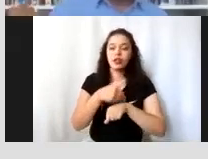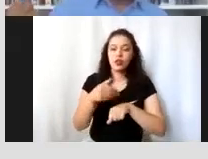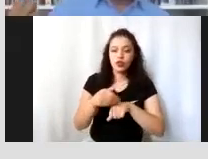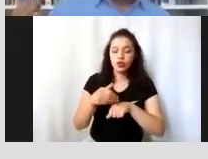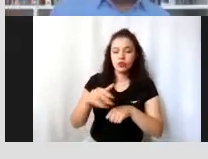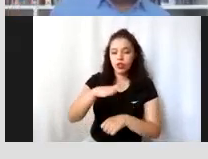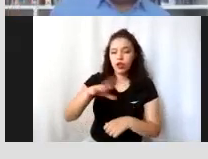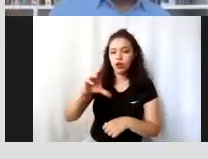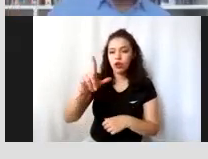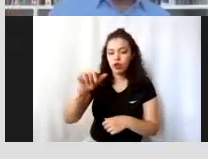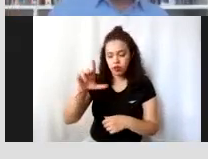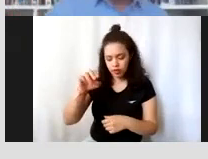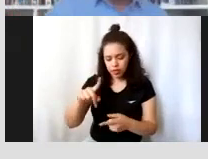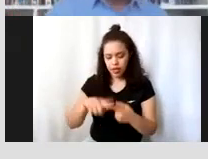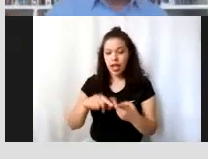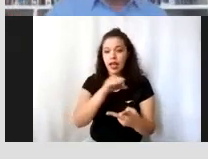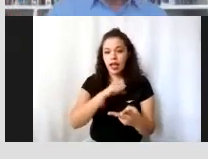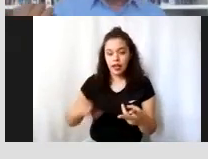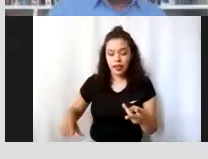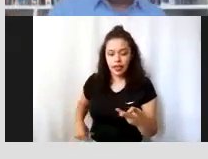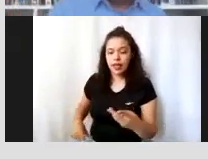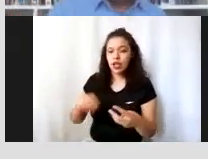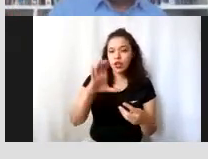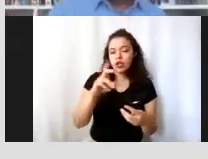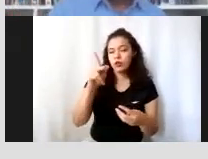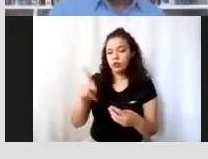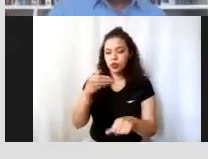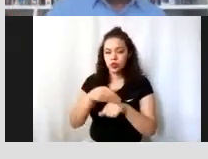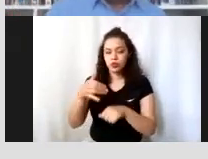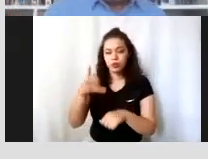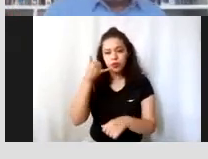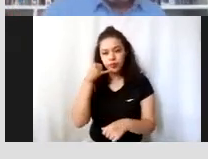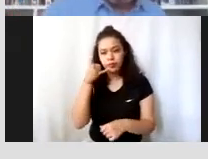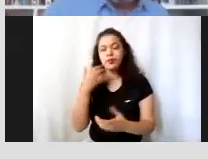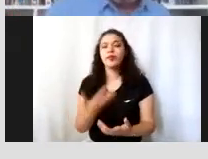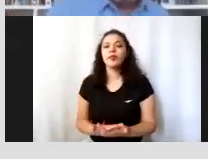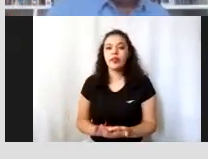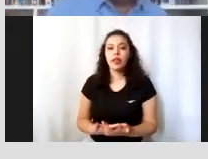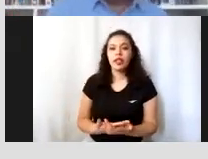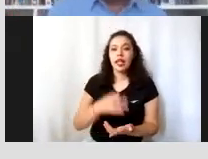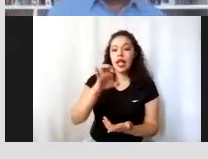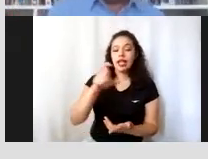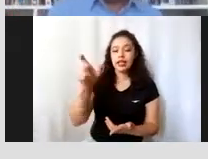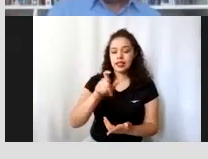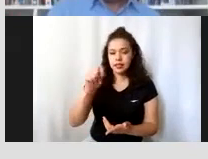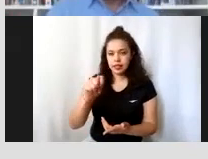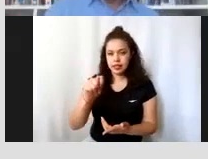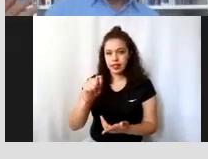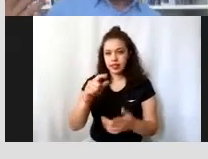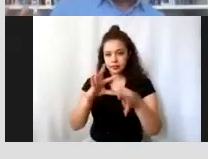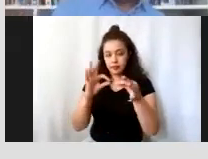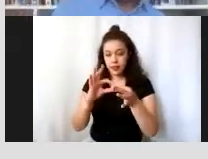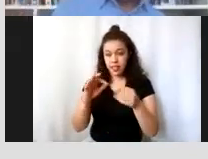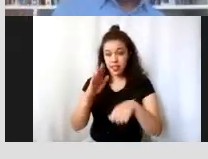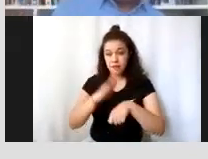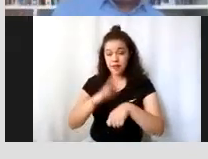colonia, alcaldía, código postal, número telefónico, extensión, etcétera, y de preferencia